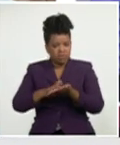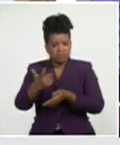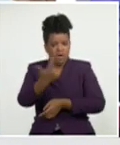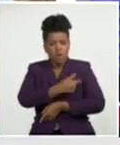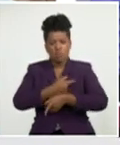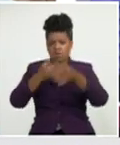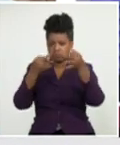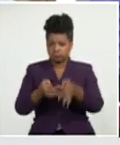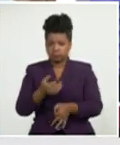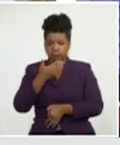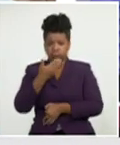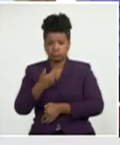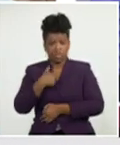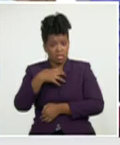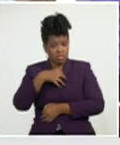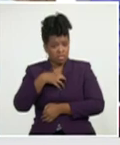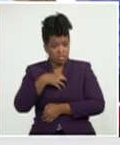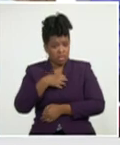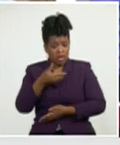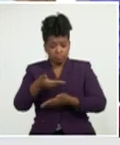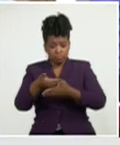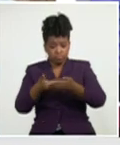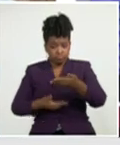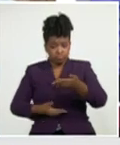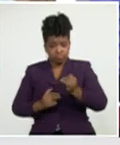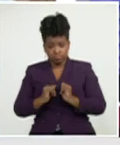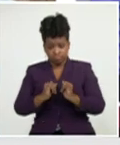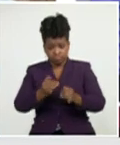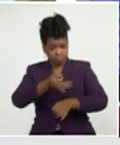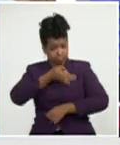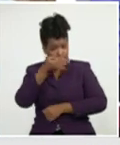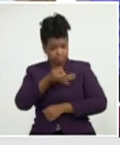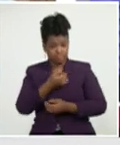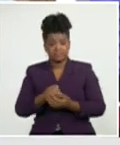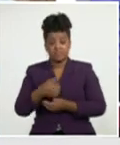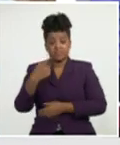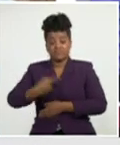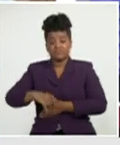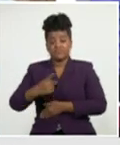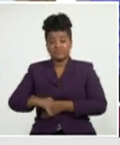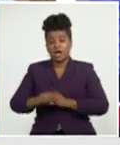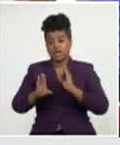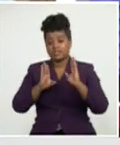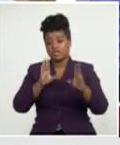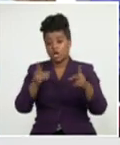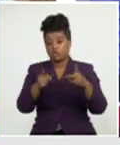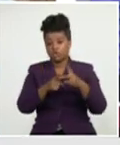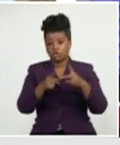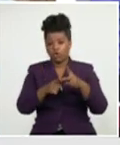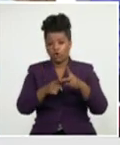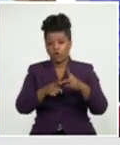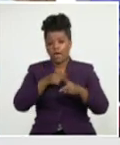porque sabíamos que había duda con respecto a los eventos adversos. En el ensayo clínico fase 2A,